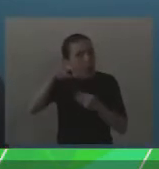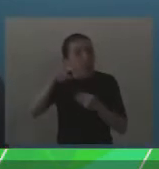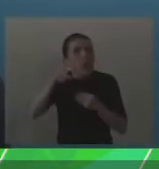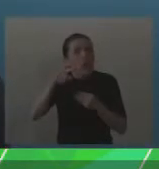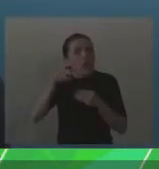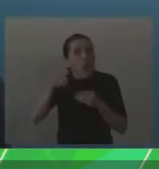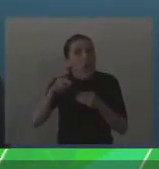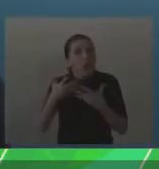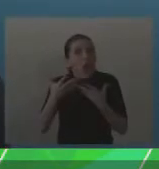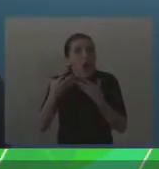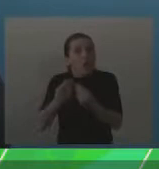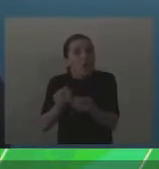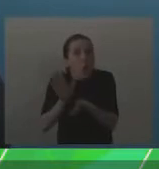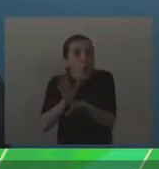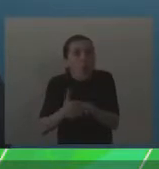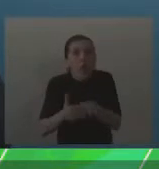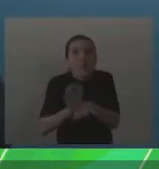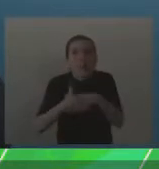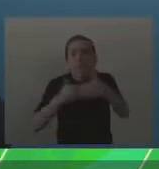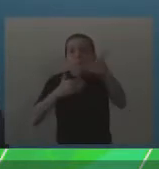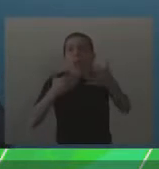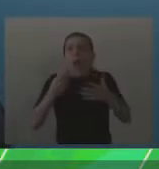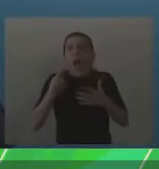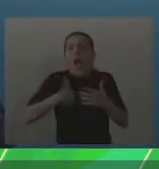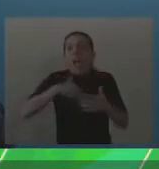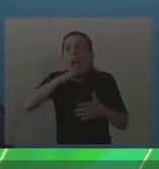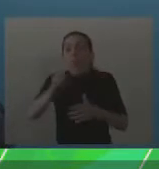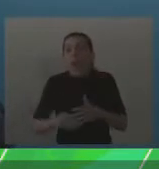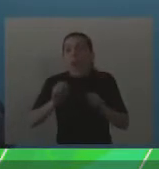y creo que nosotros como comisión tenemos que abocarnos sobre todo a